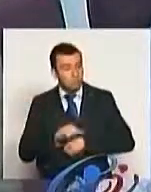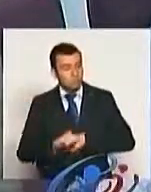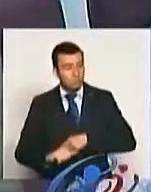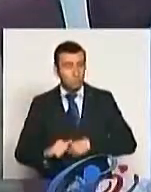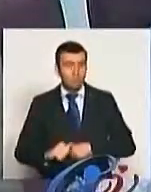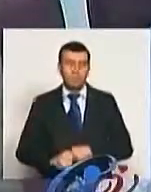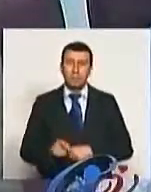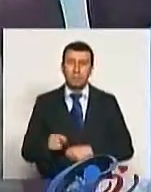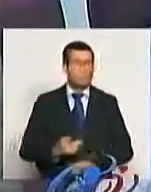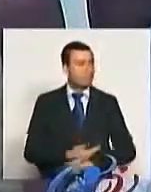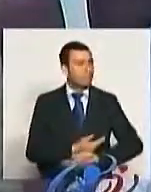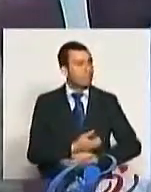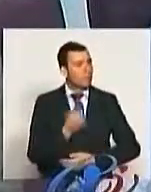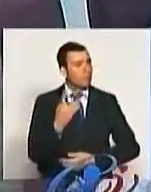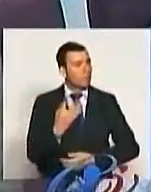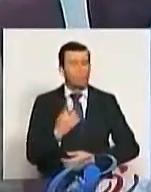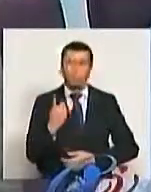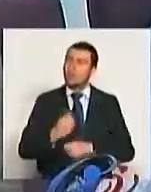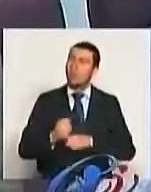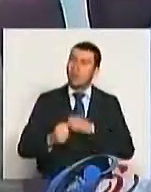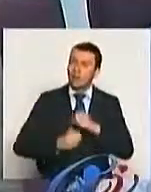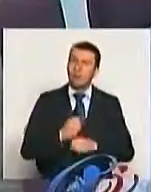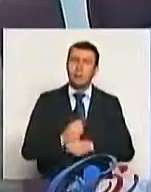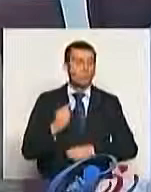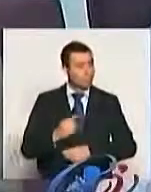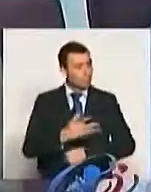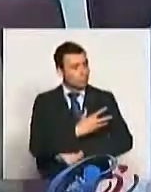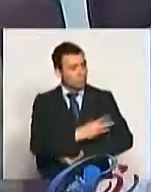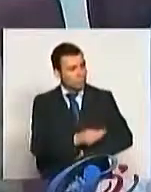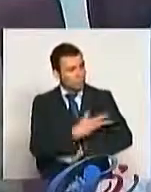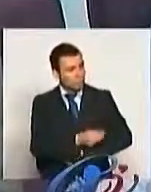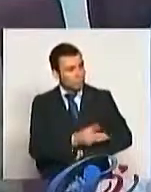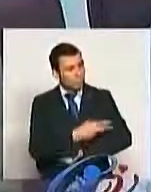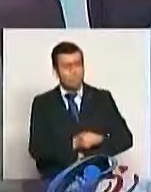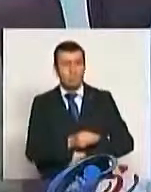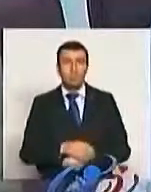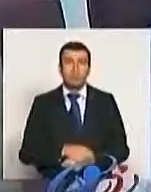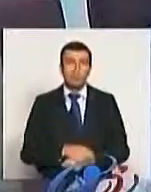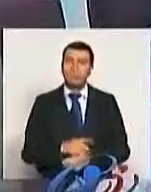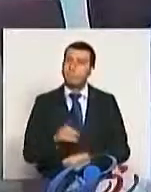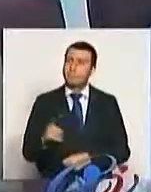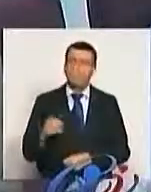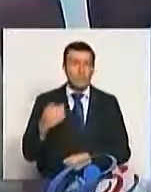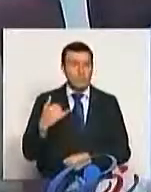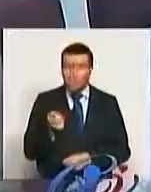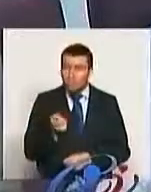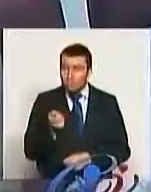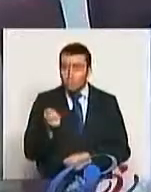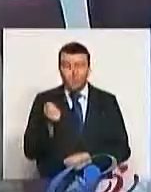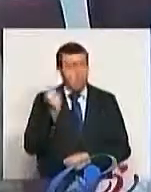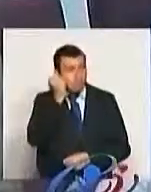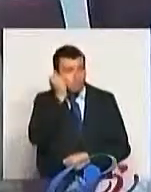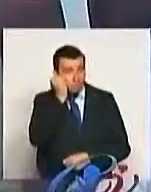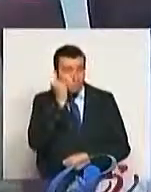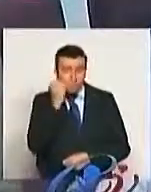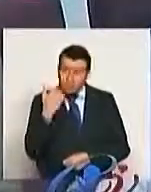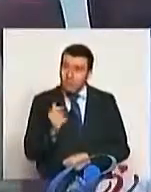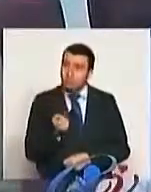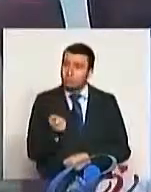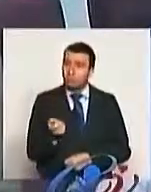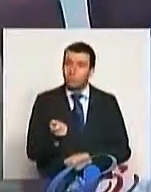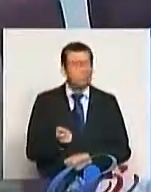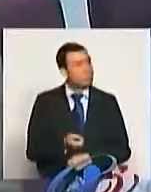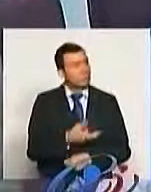1 añito. ¿Lo está lactando? Sí, señor. ¿Y el periodo ya le está llegando? Doctor, pues no, mira que no,